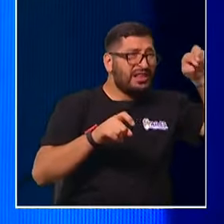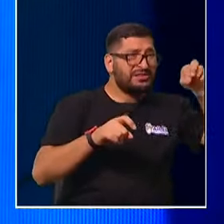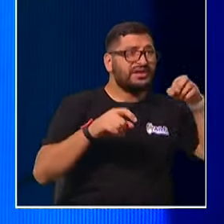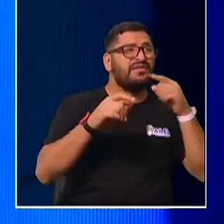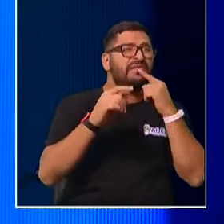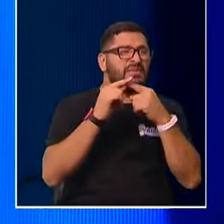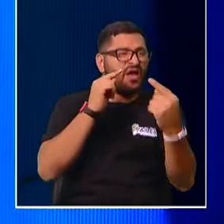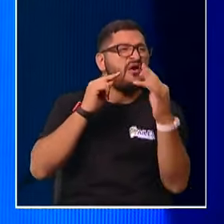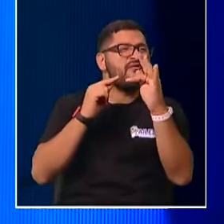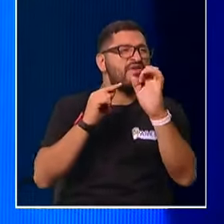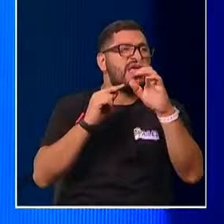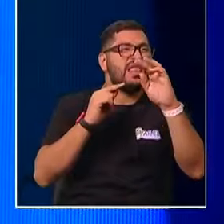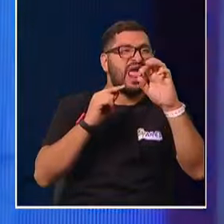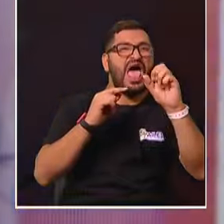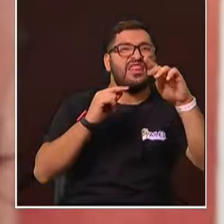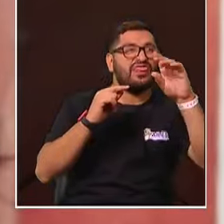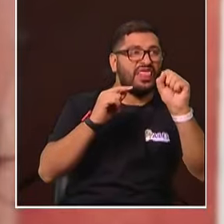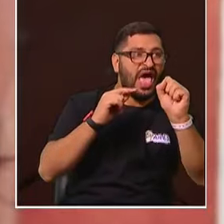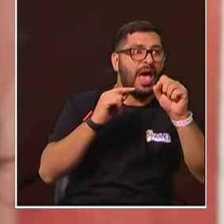su historia.